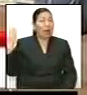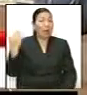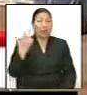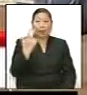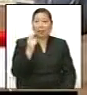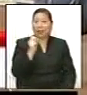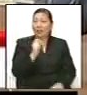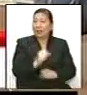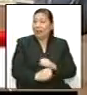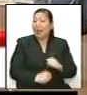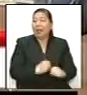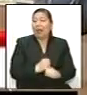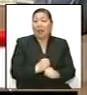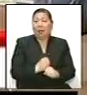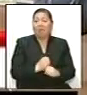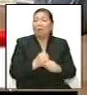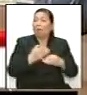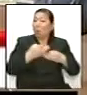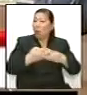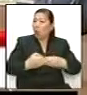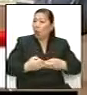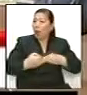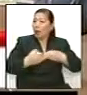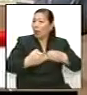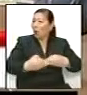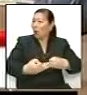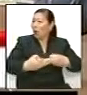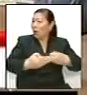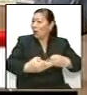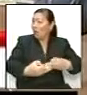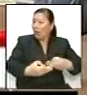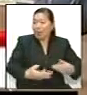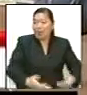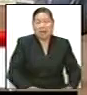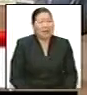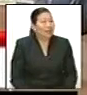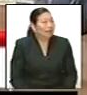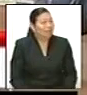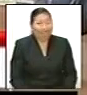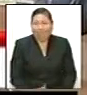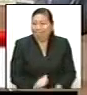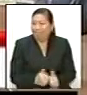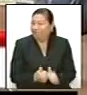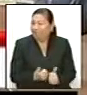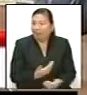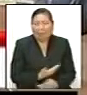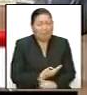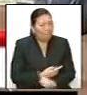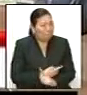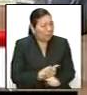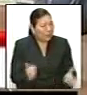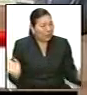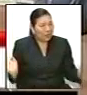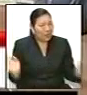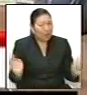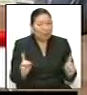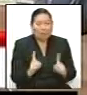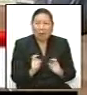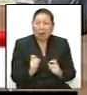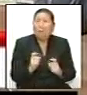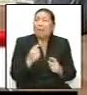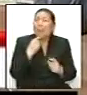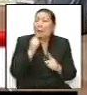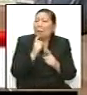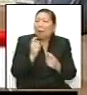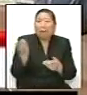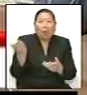30 años, esto había seguido ese mismo, y continúa lo mismo. El mundo no ha cambiado, pero tenemos más consultores, etcétera, y